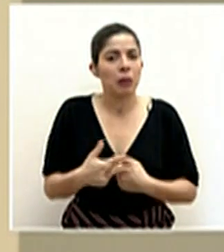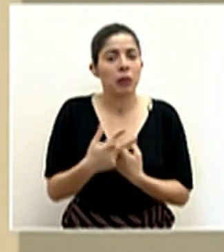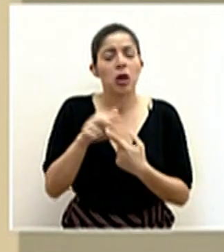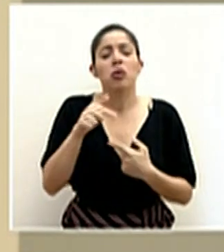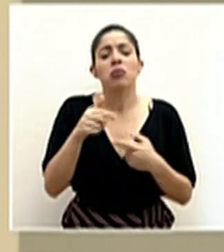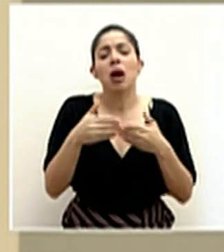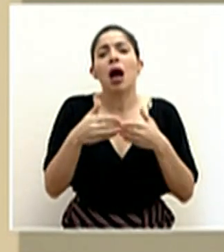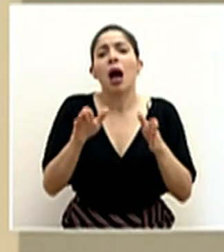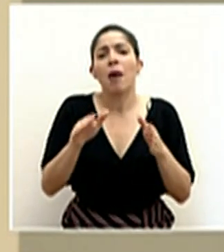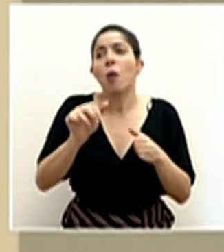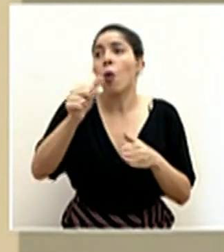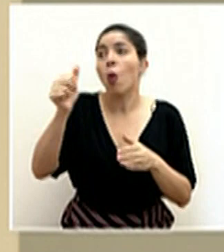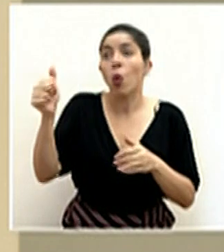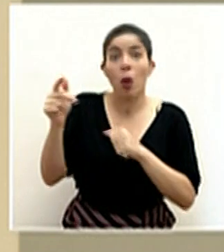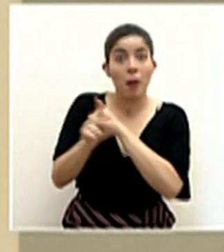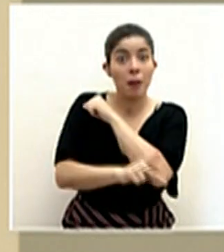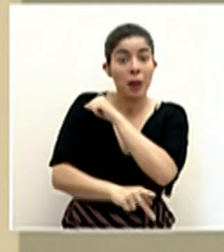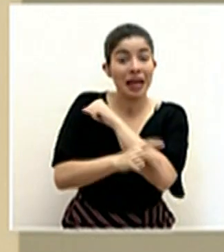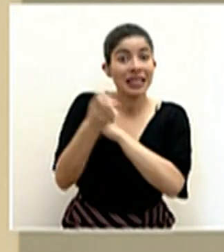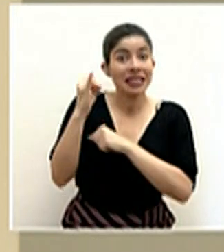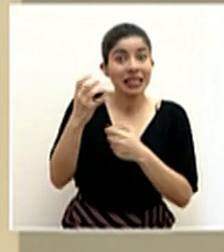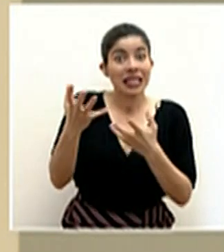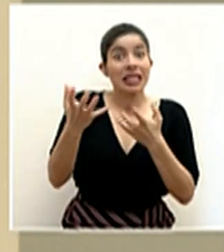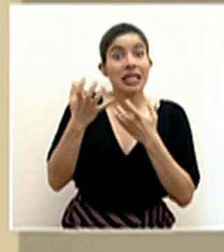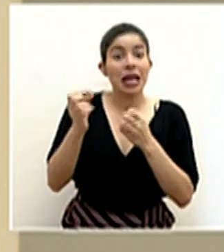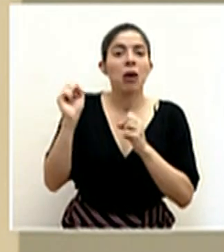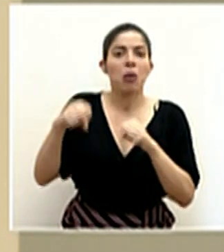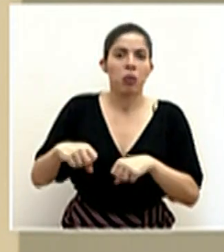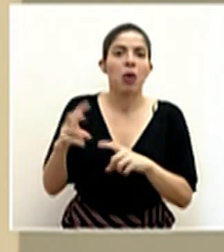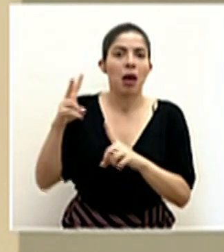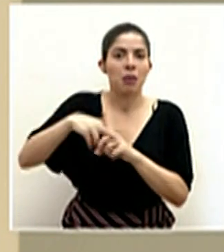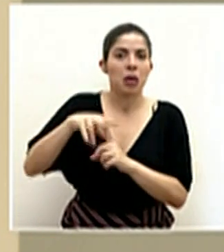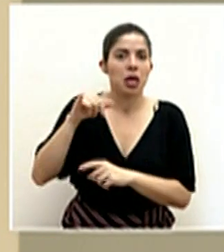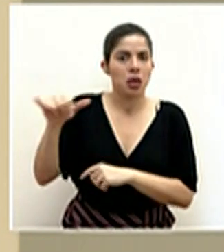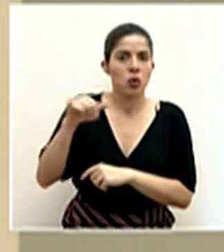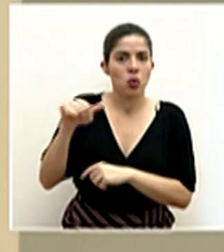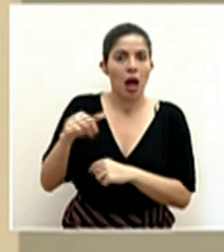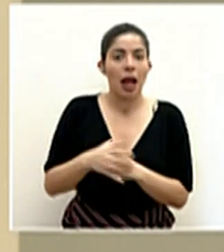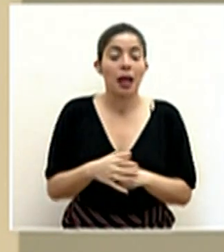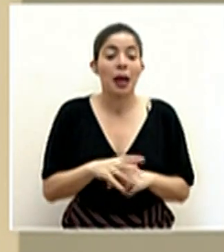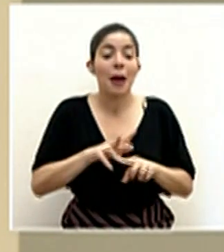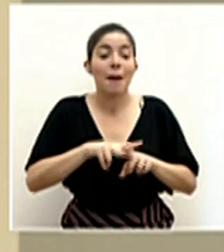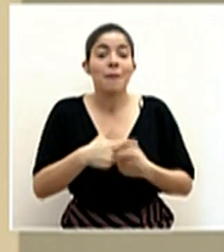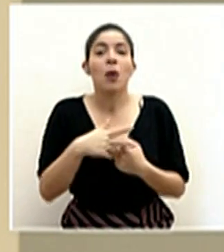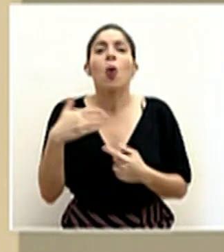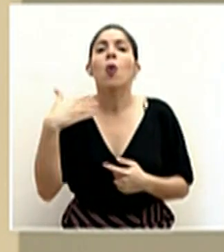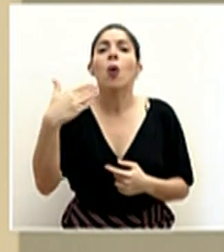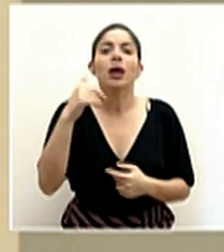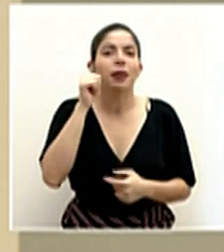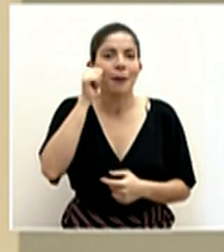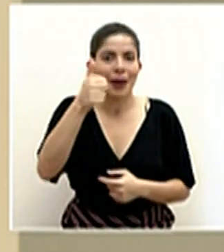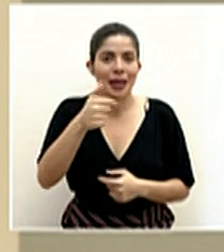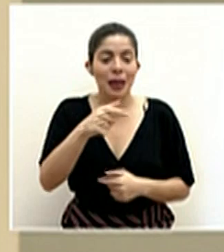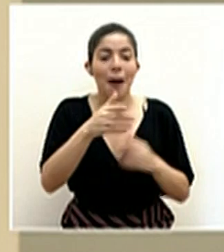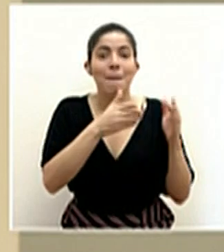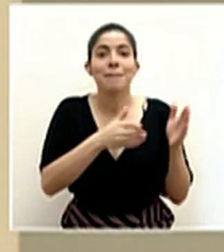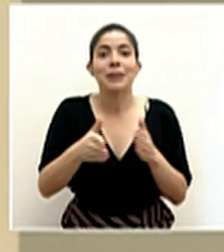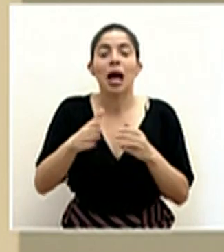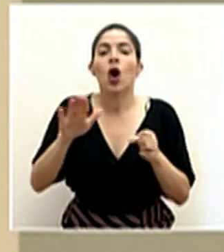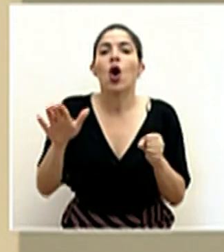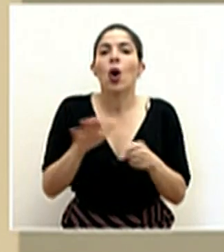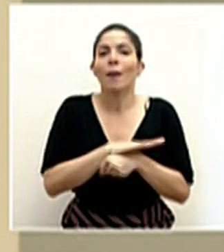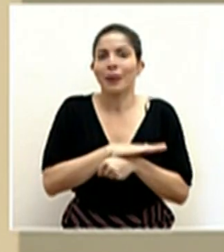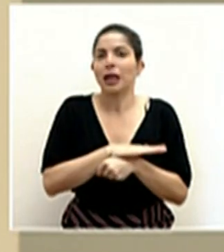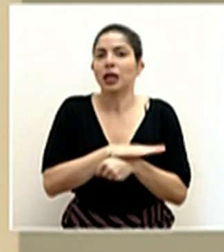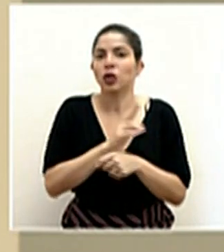a cualquier otro país que quiera sumarse. Empezará en vigor mañana el plan completo,